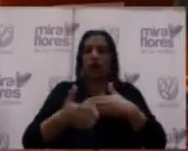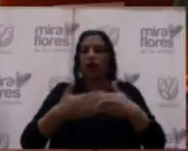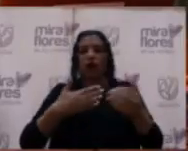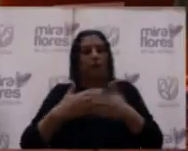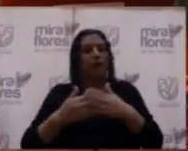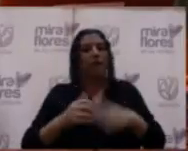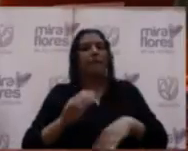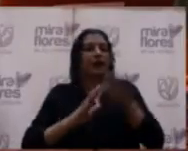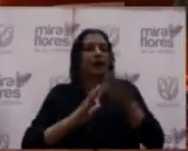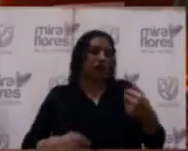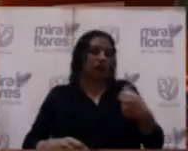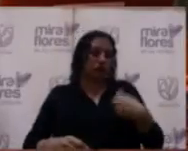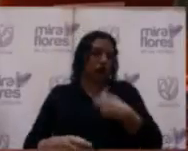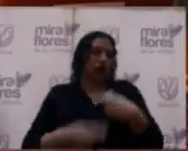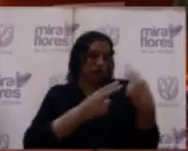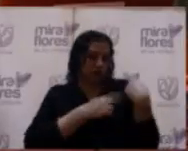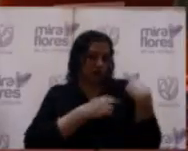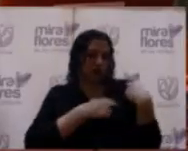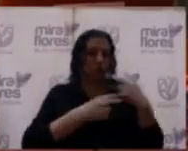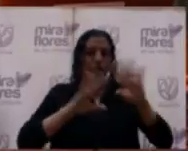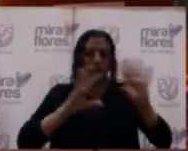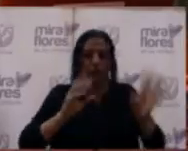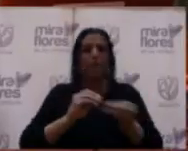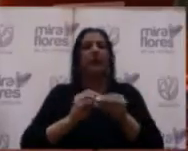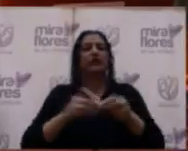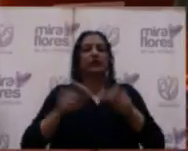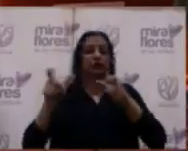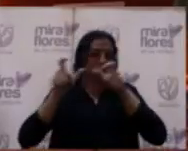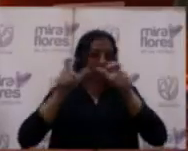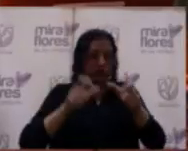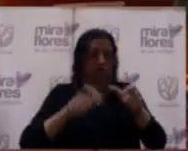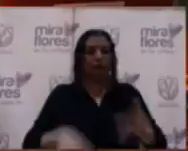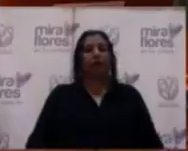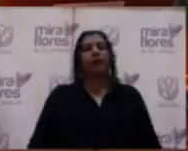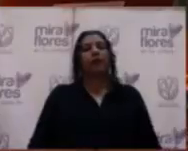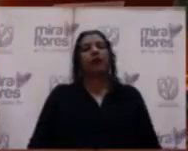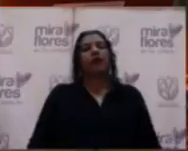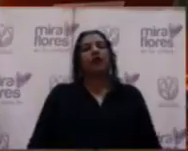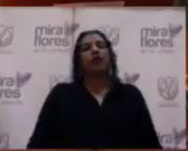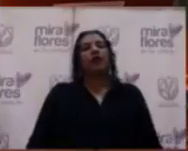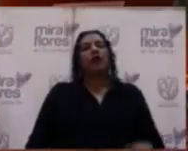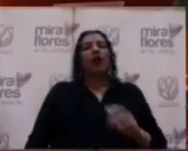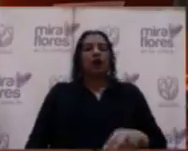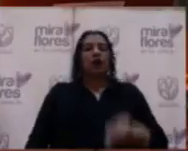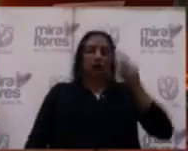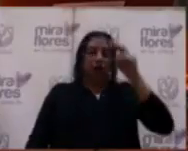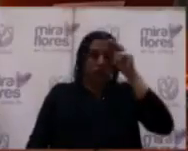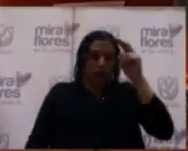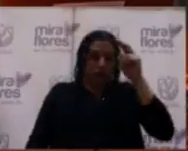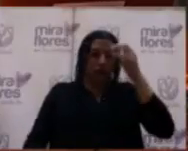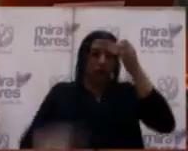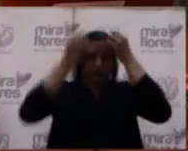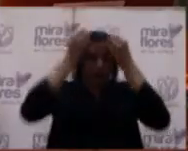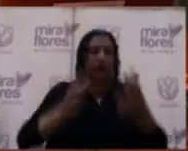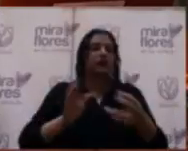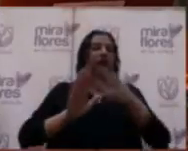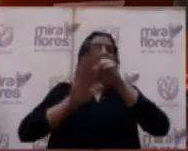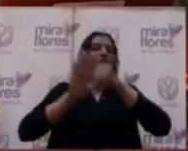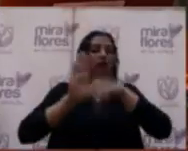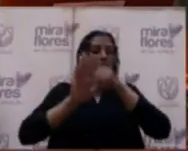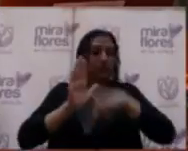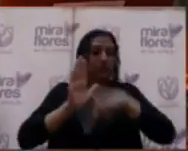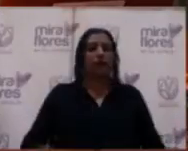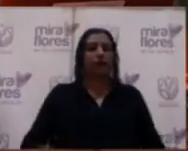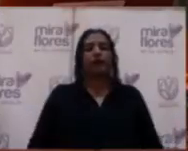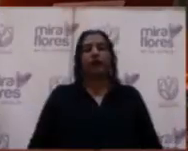tenemos nosotros que fiscalizar. Aquí tenemos una situación donde hay un reconocimiento de la normativa y